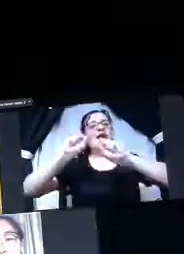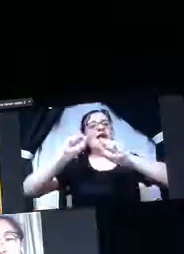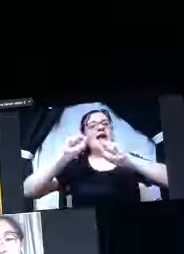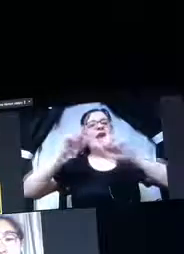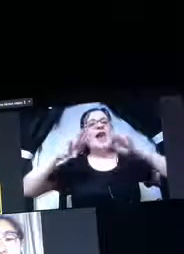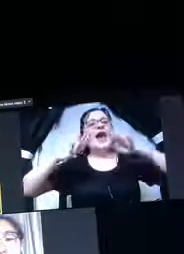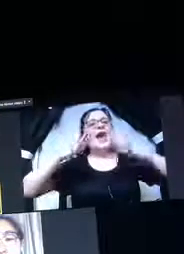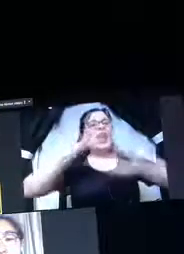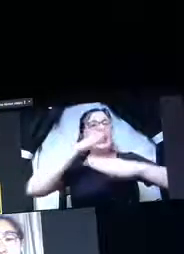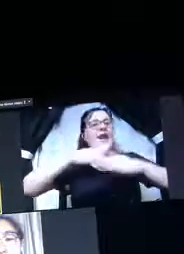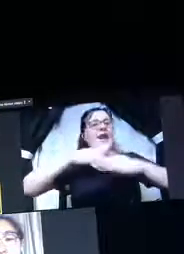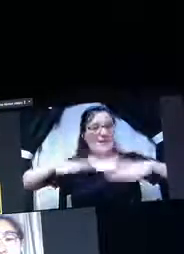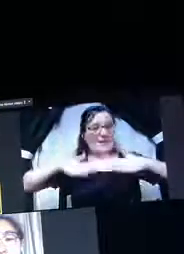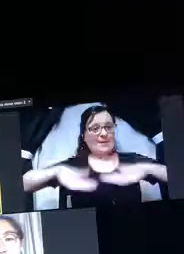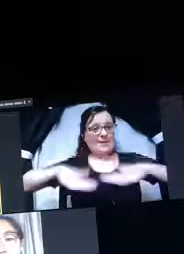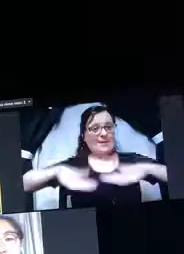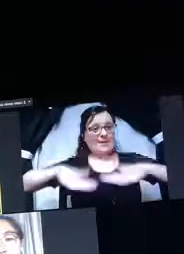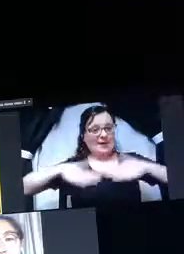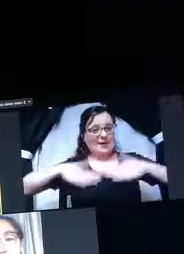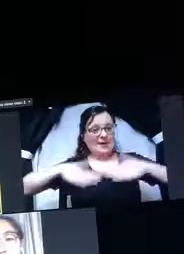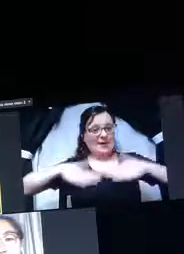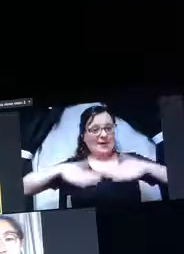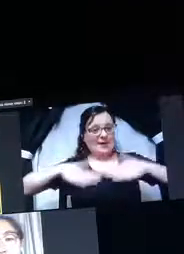sentidos posibles? ¿Sí?